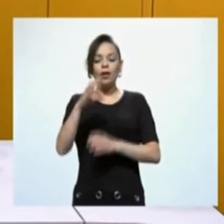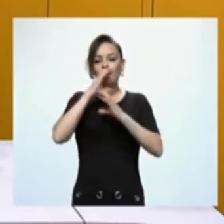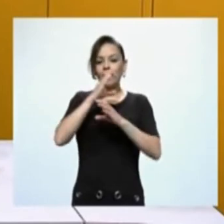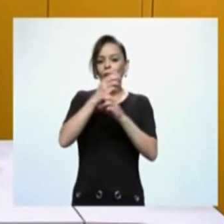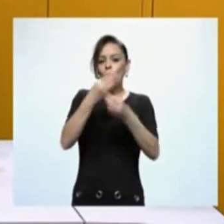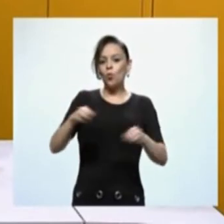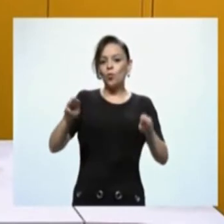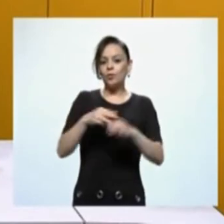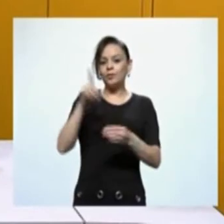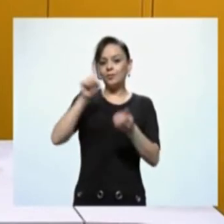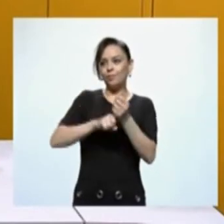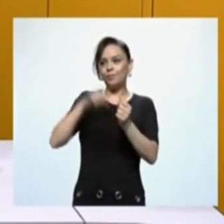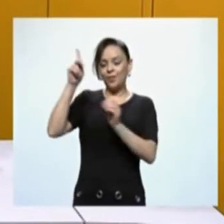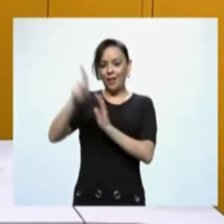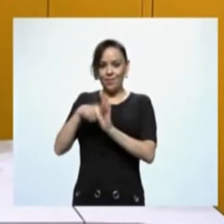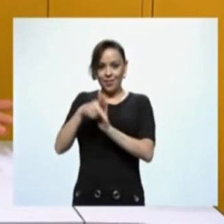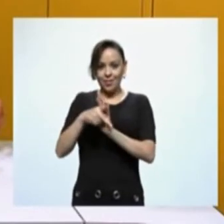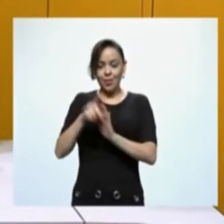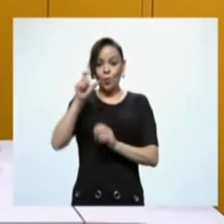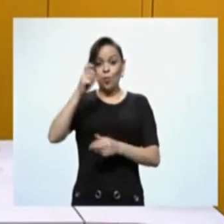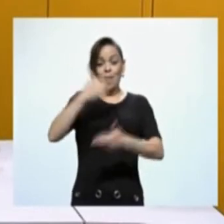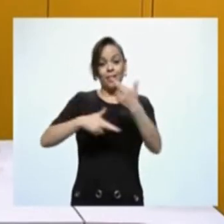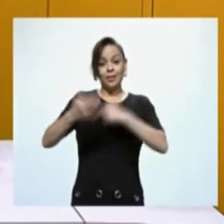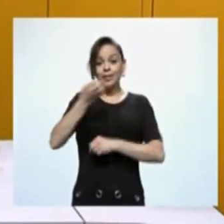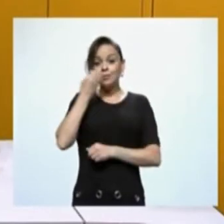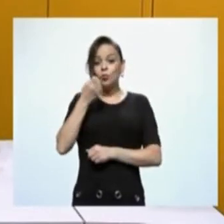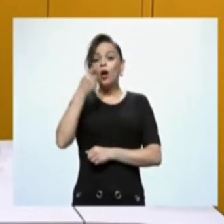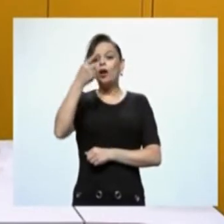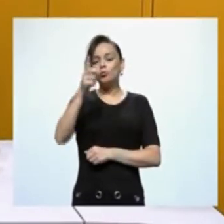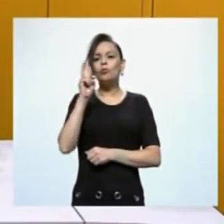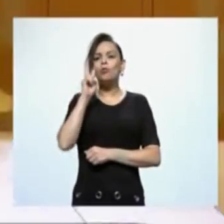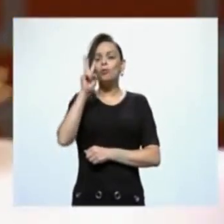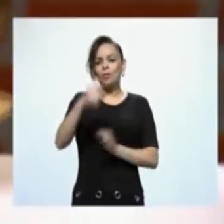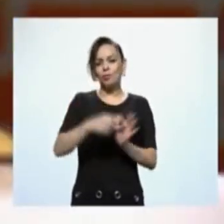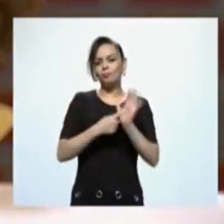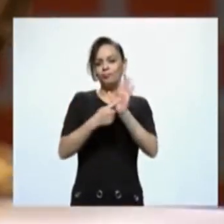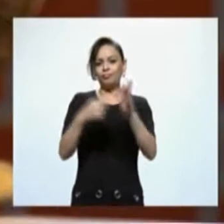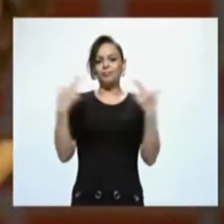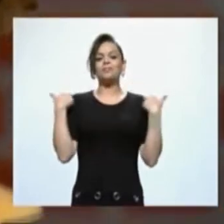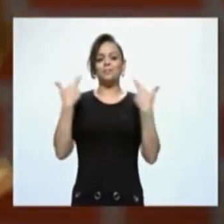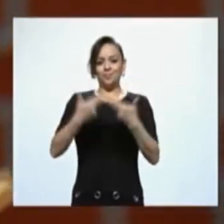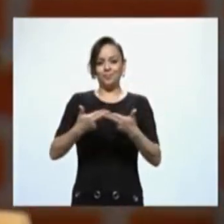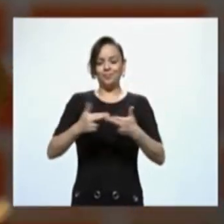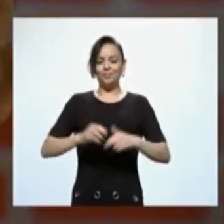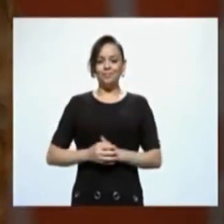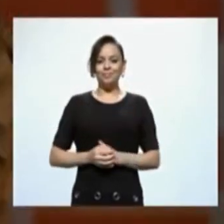videos, para que cuando volvamos a la escuela se los muestres a tu maestra o maestro.